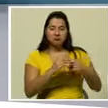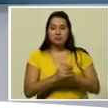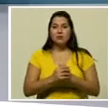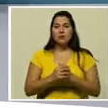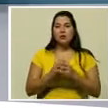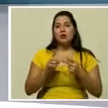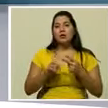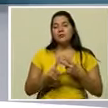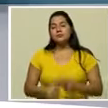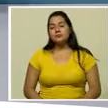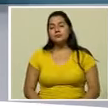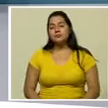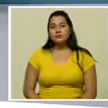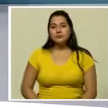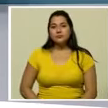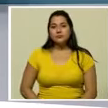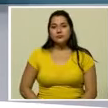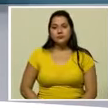de dudosa procedencia.